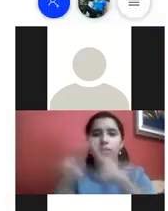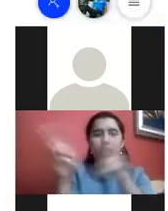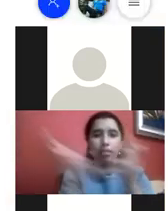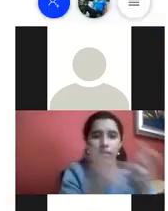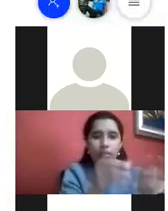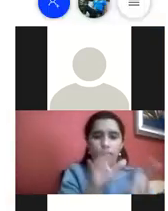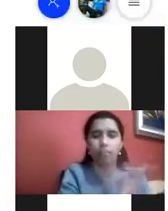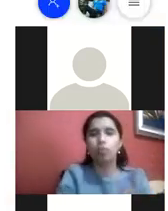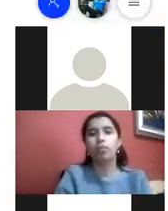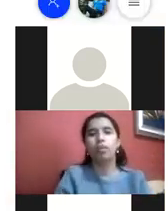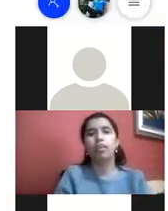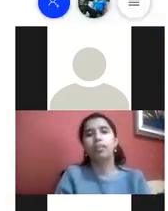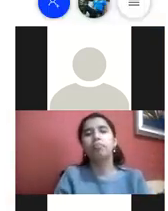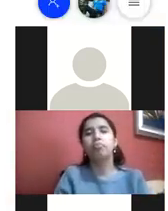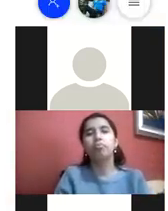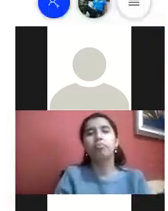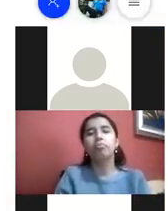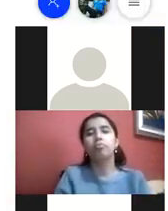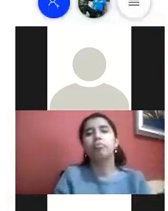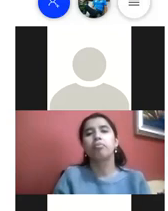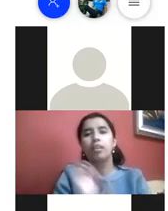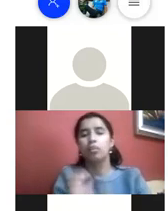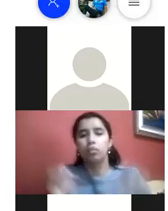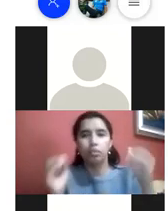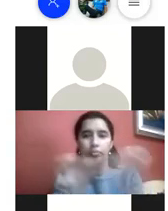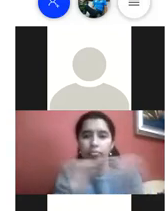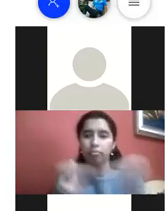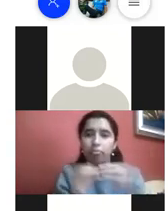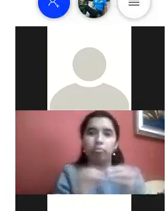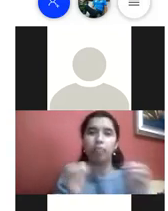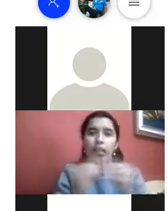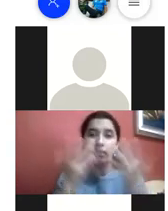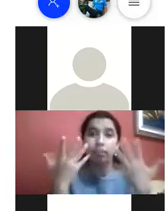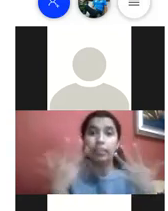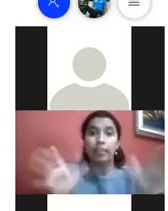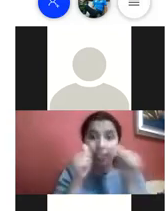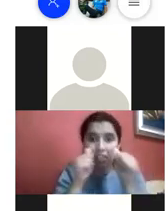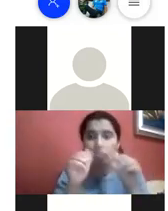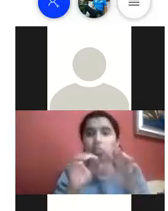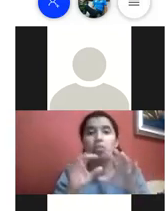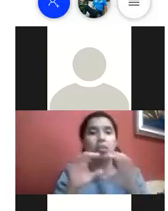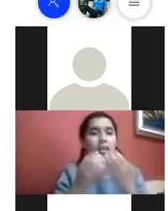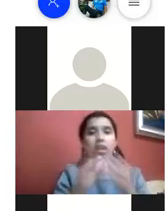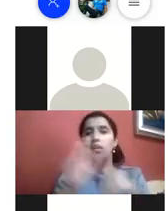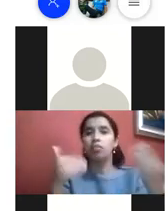Bien, entonces no sé si hay alguna duda o algo que haya quedado pendiente.